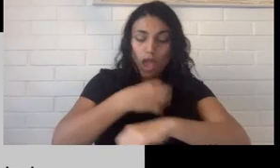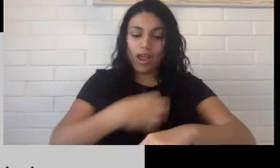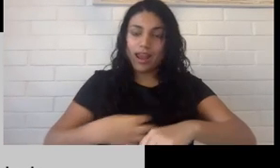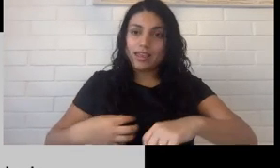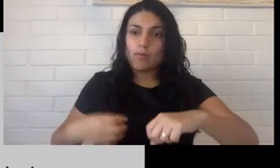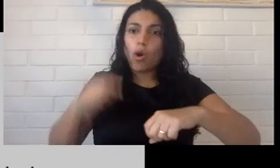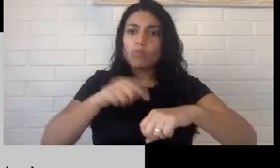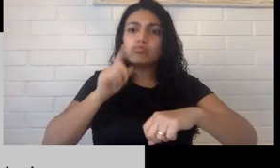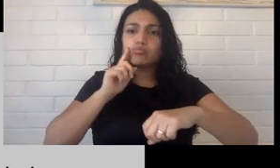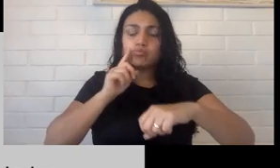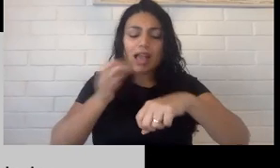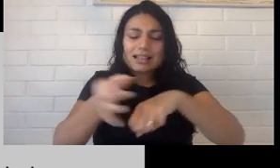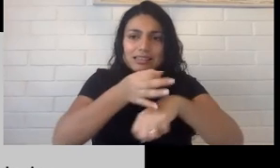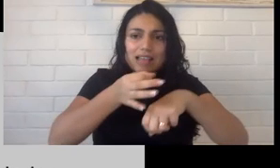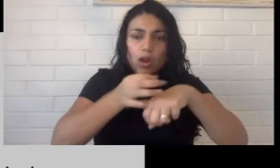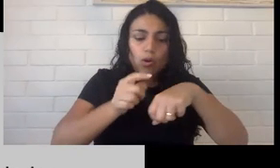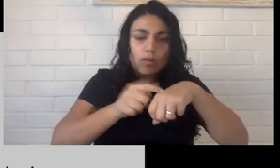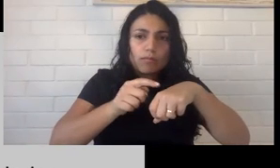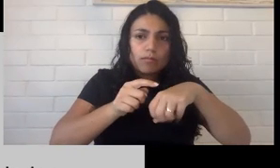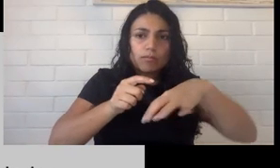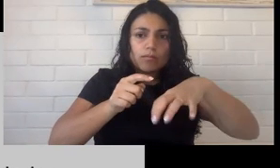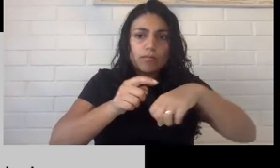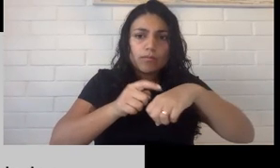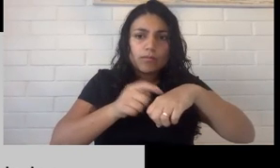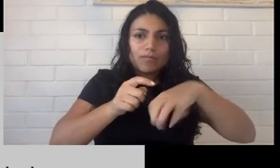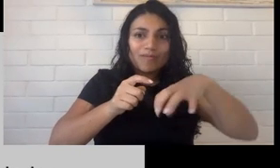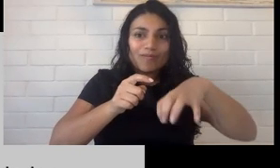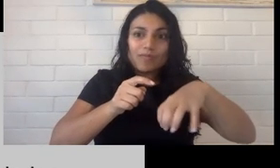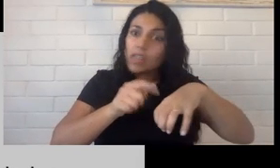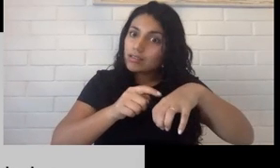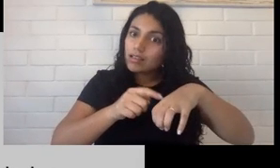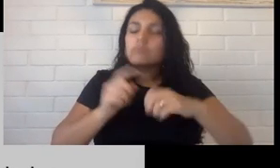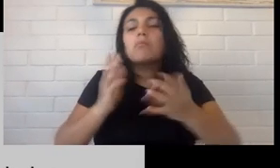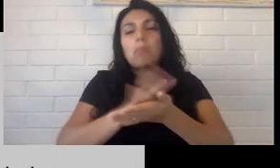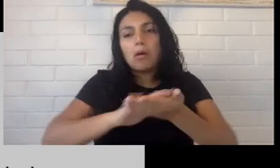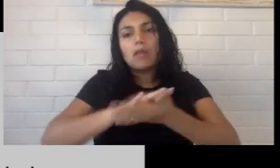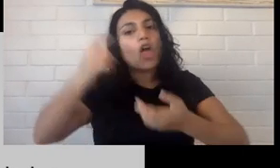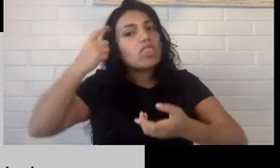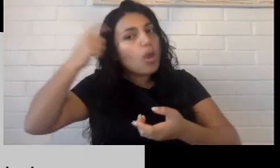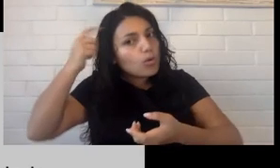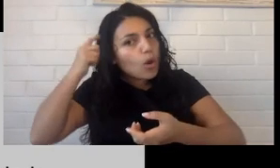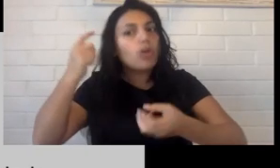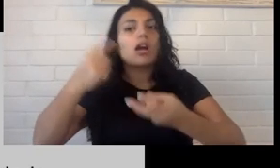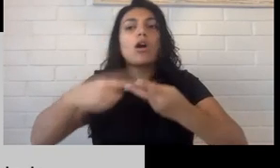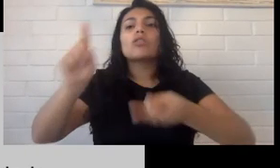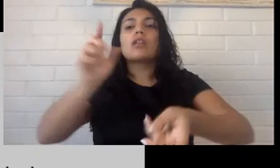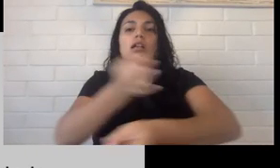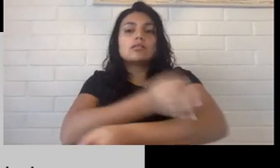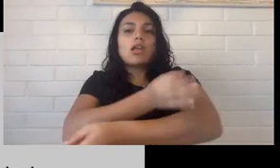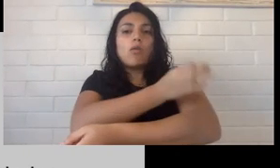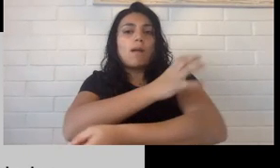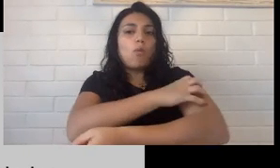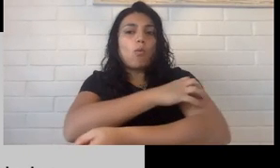excitables y otras que no son excitables. Las células que son excitables son las neuronas, las células musculares y algunas células